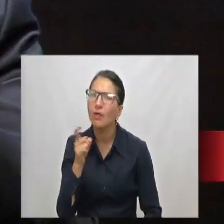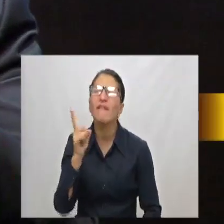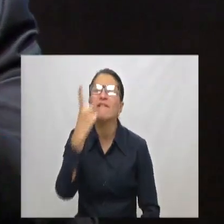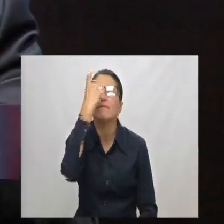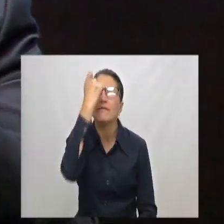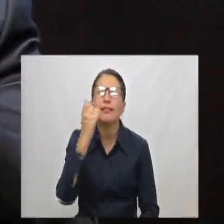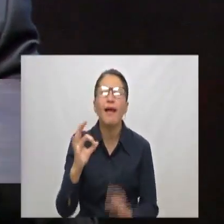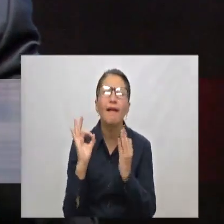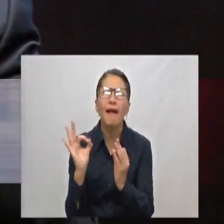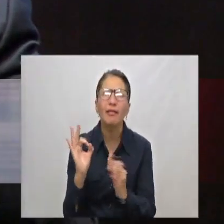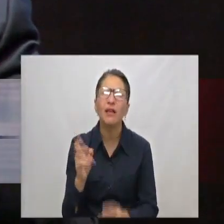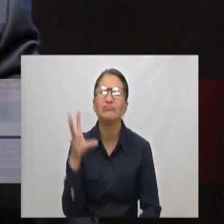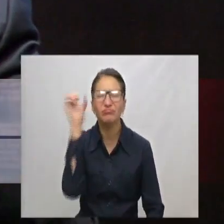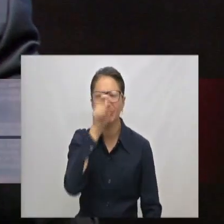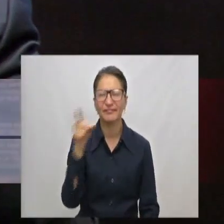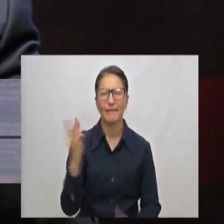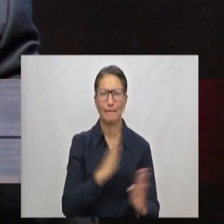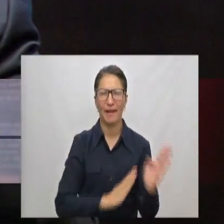y es la planeación.